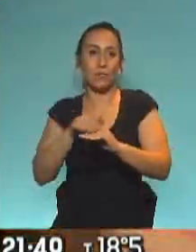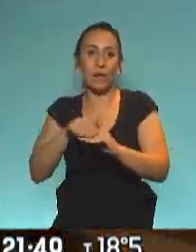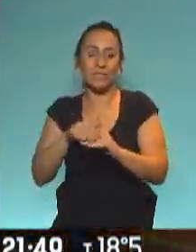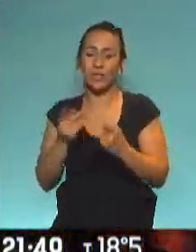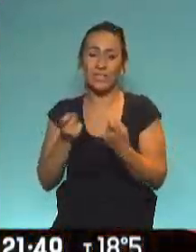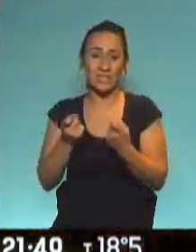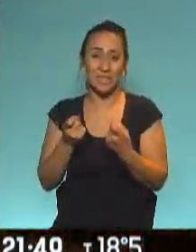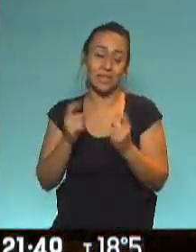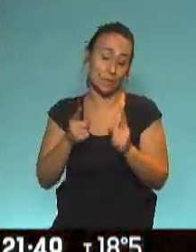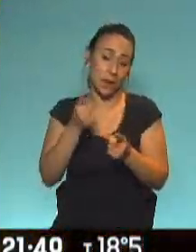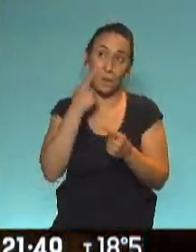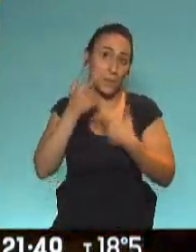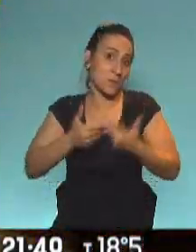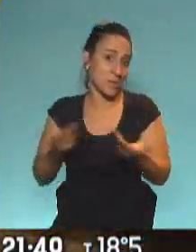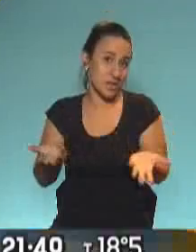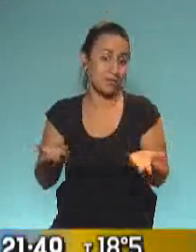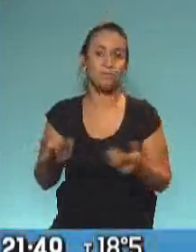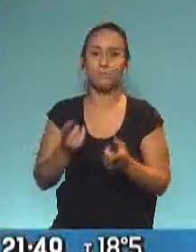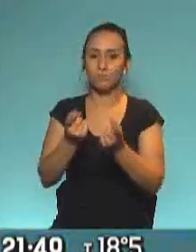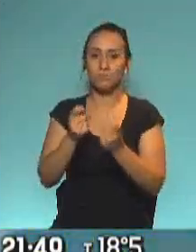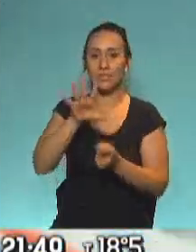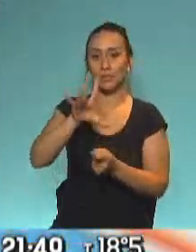y vivir, básicamente? Bueno, necesitan